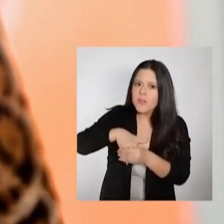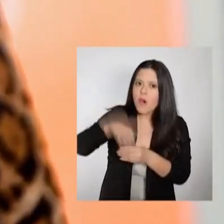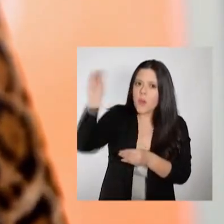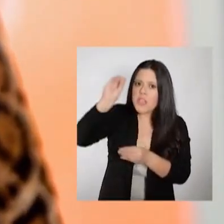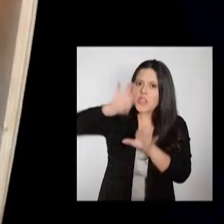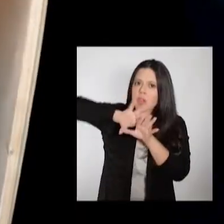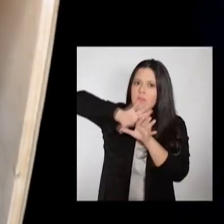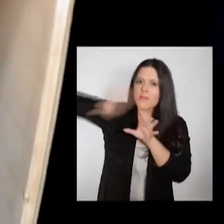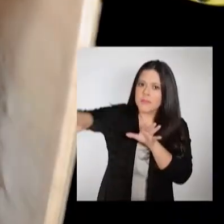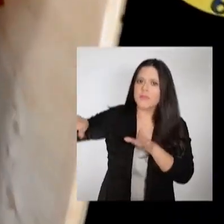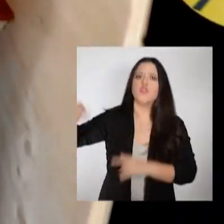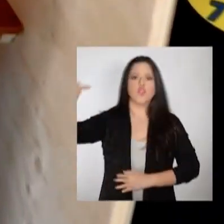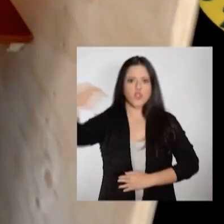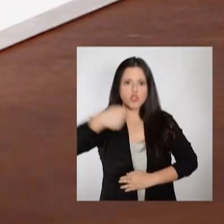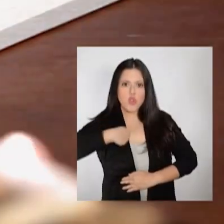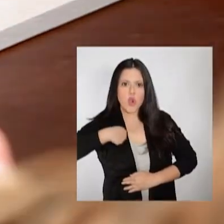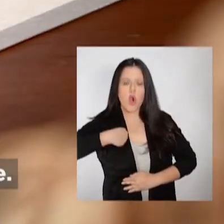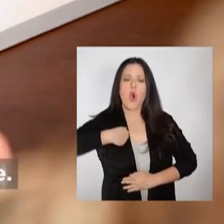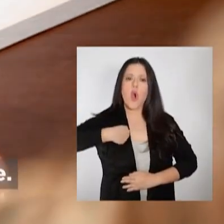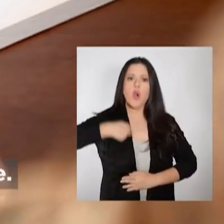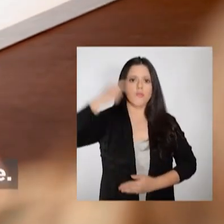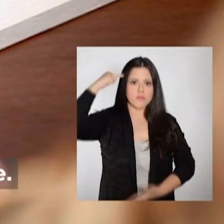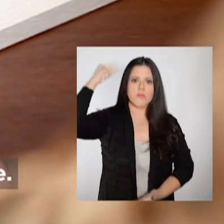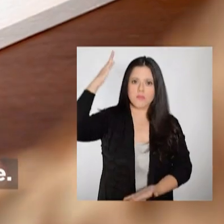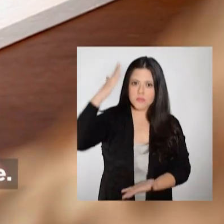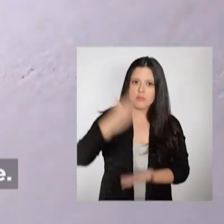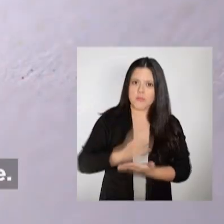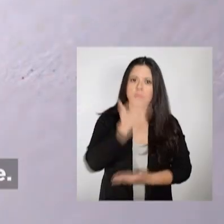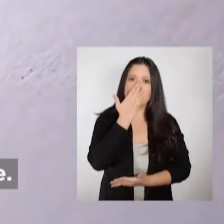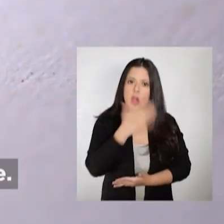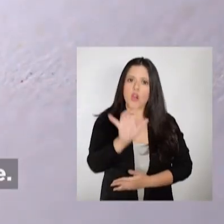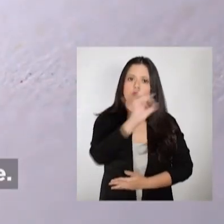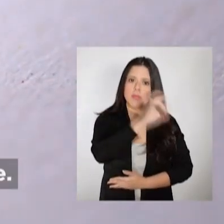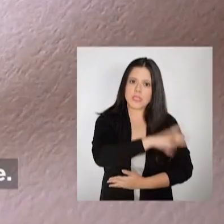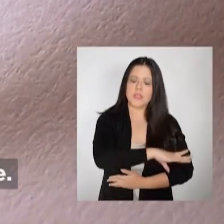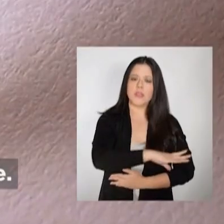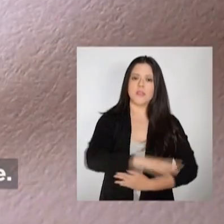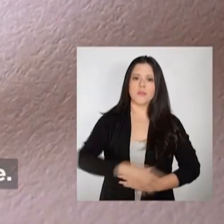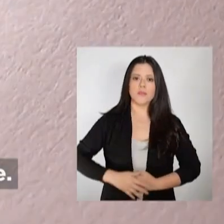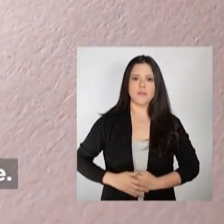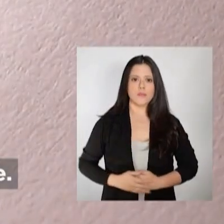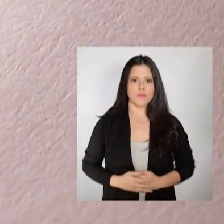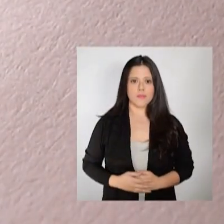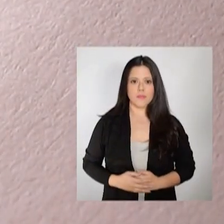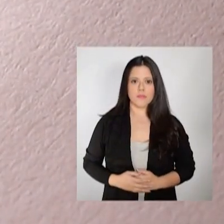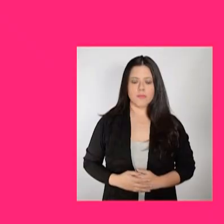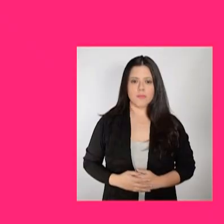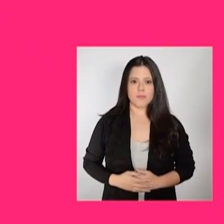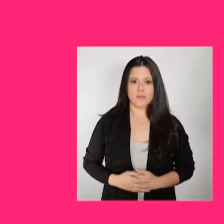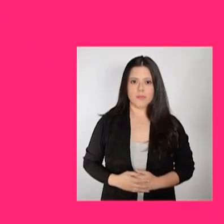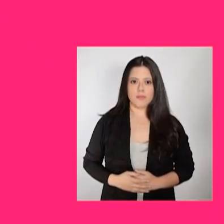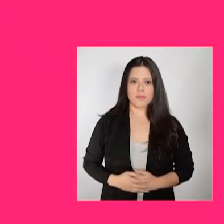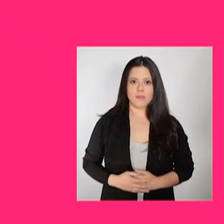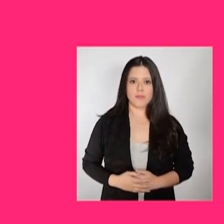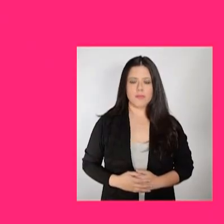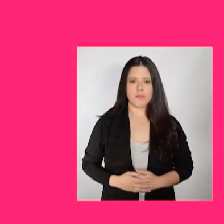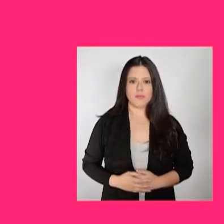van todas las opiniones. Quedo yo. Aquí estoy para decidir lo que es mejor para Chile.